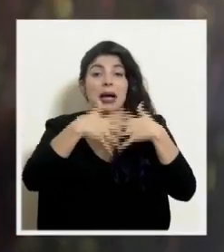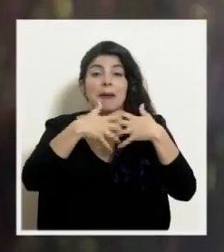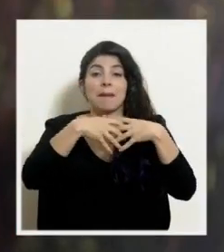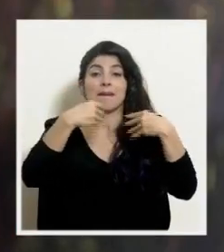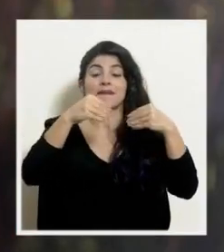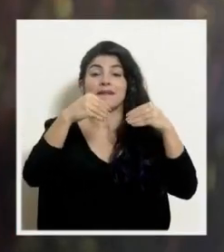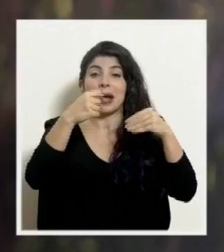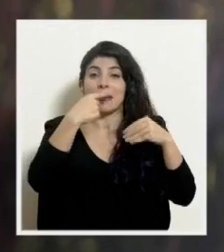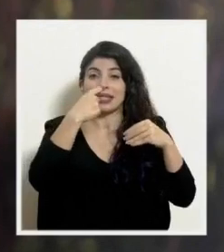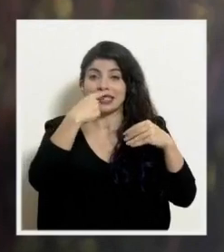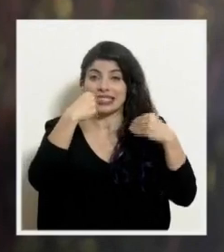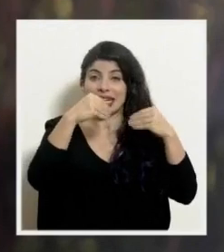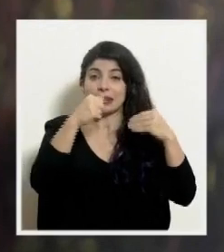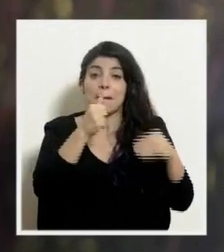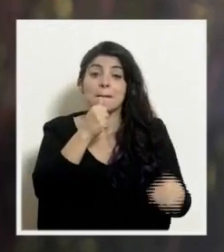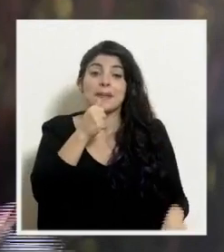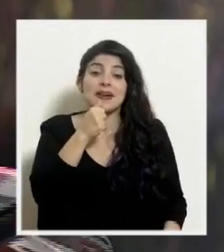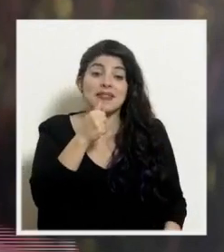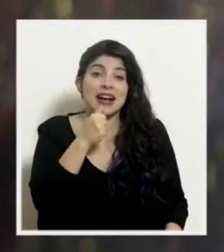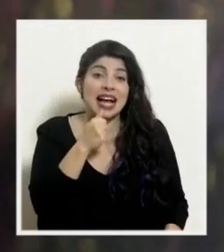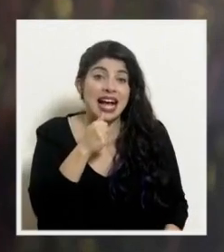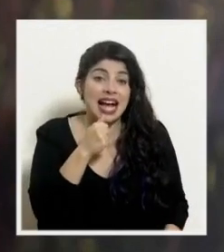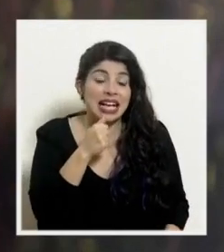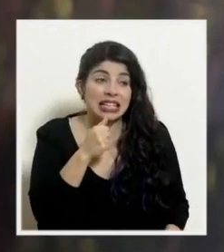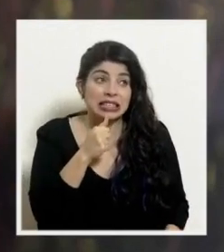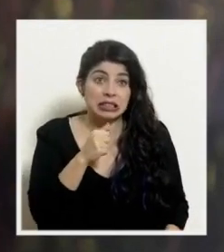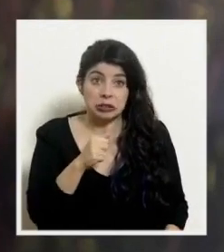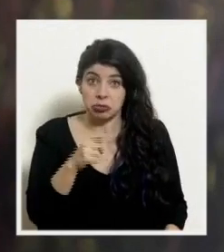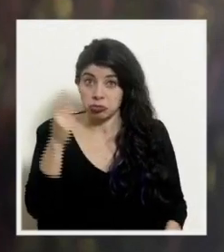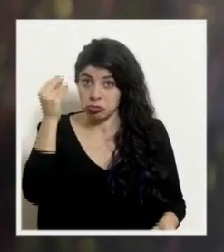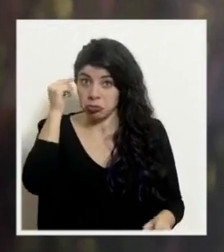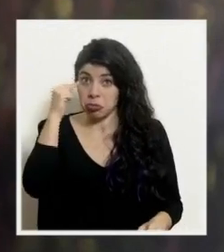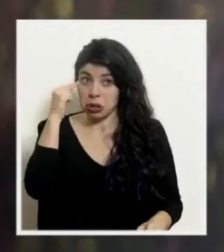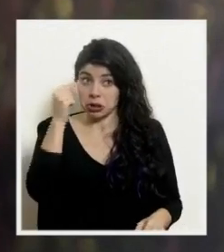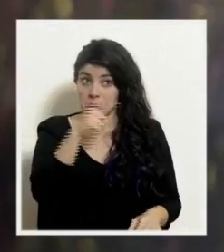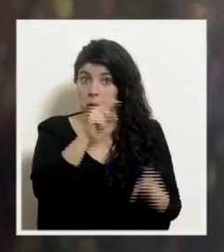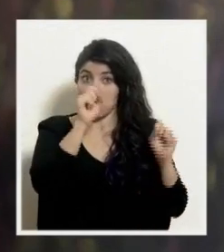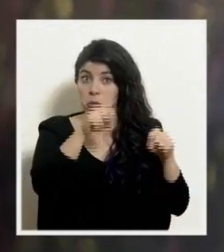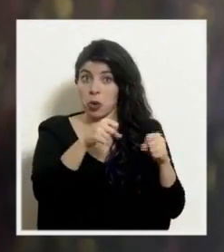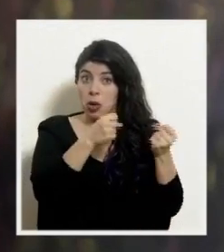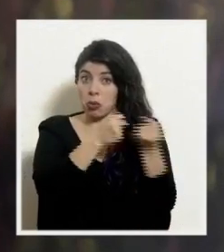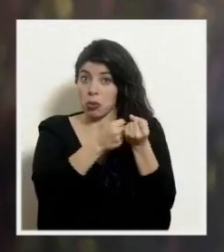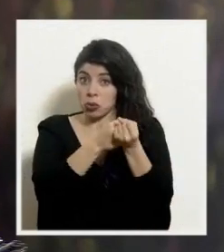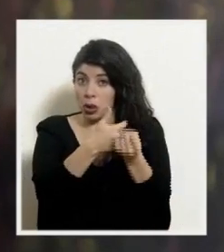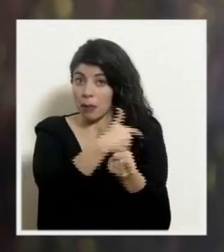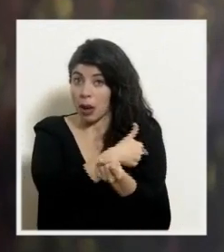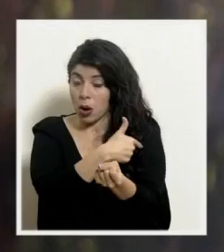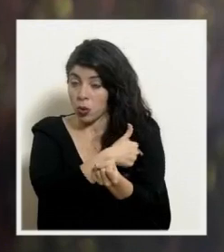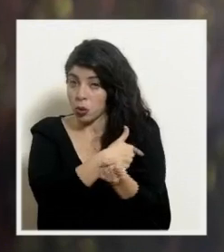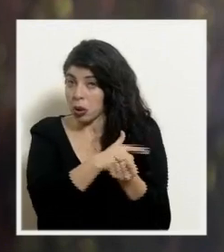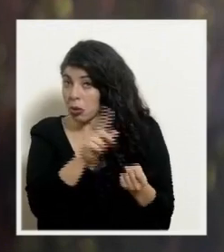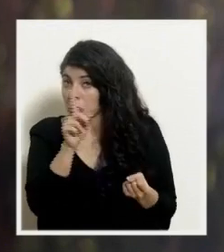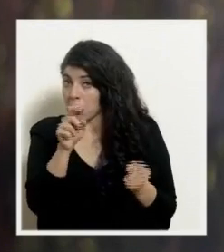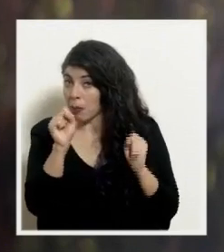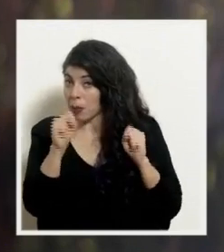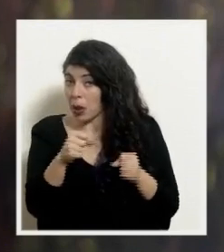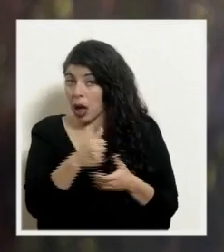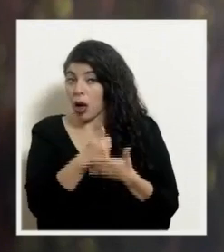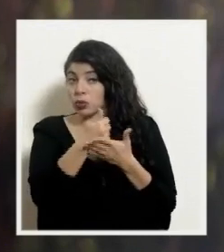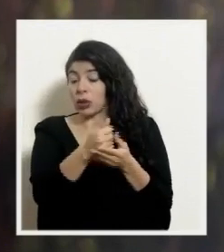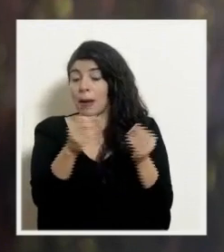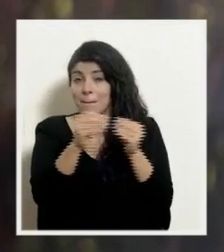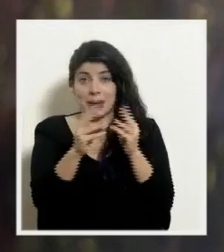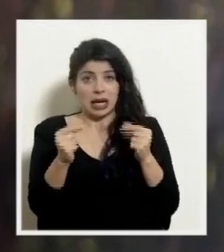farmacéuticas privadas empiecen con el soporte con la vacunación, si esto podría ayudar a